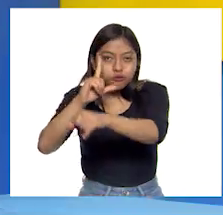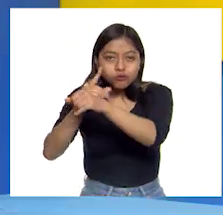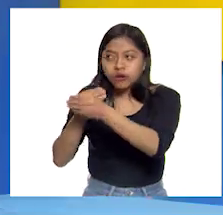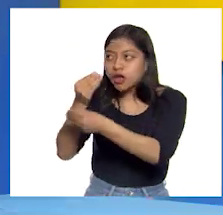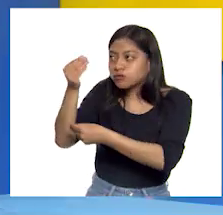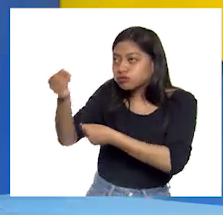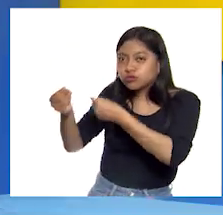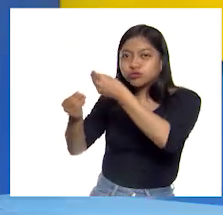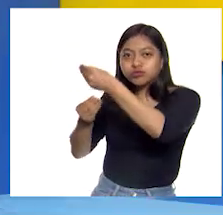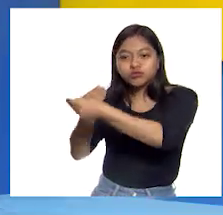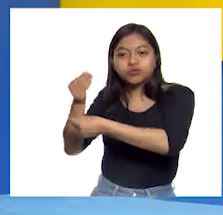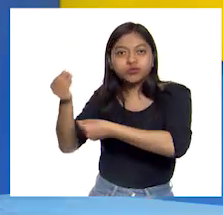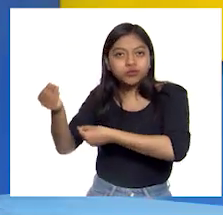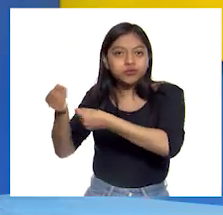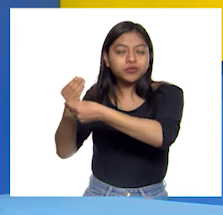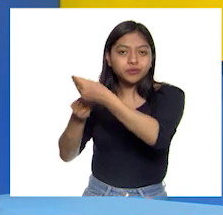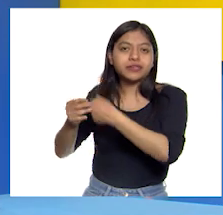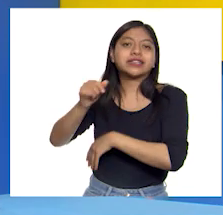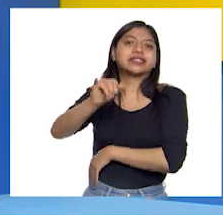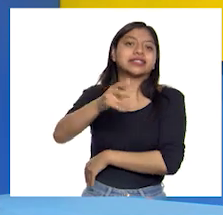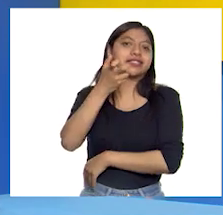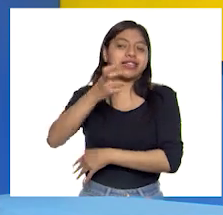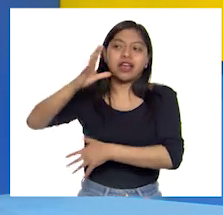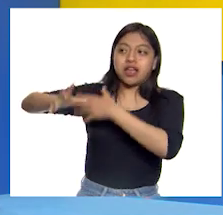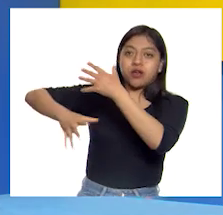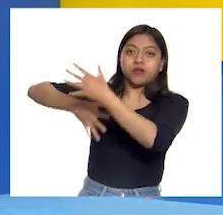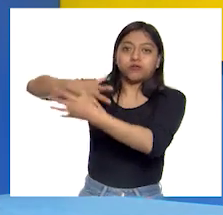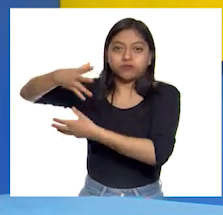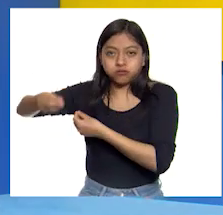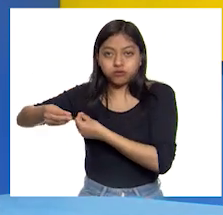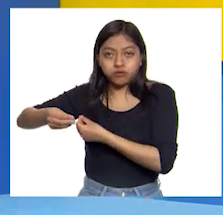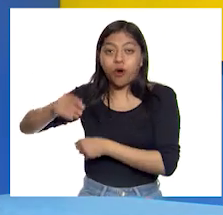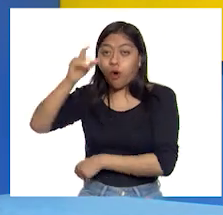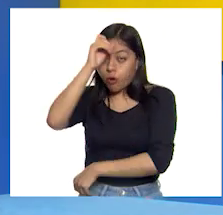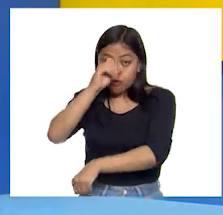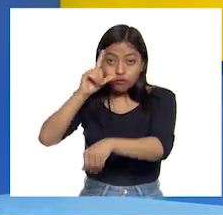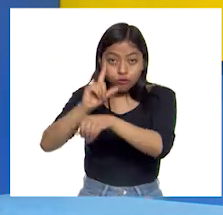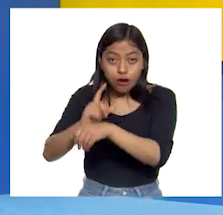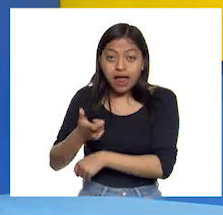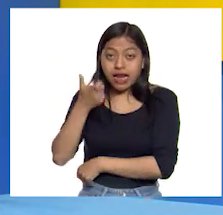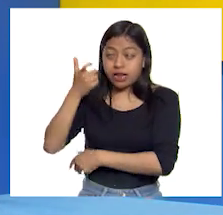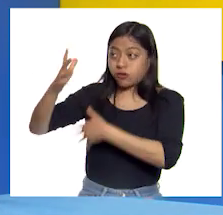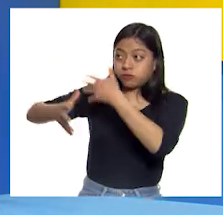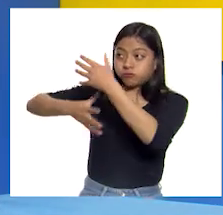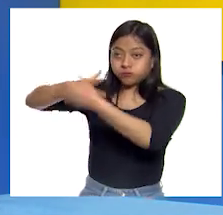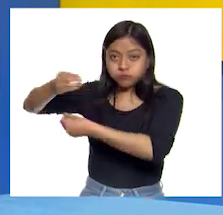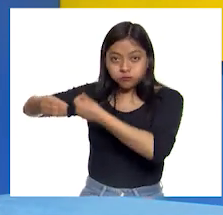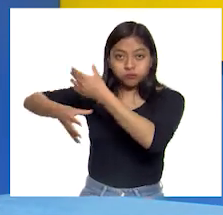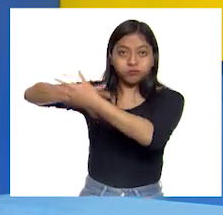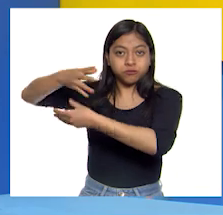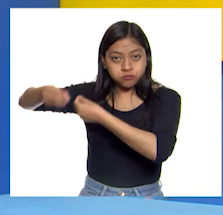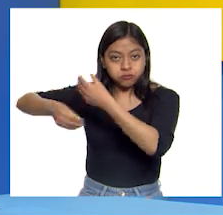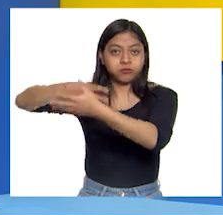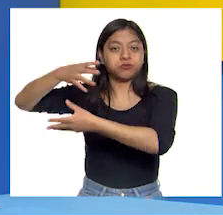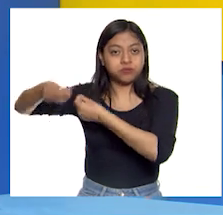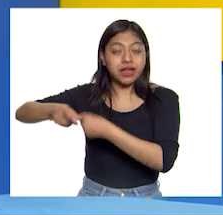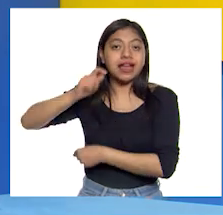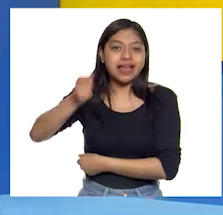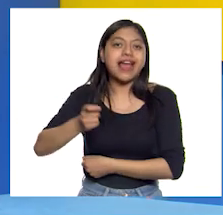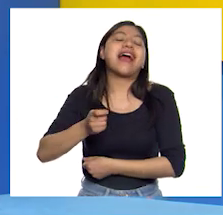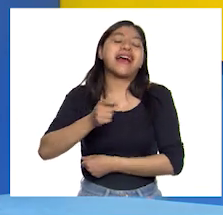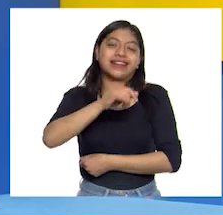Exactamente, Jenny. Sí, este fortalecimiento de la relación económica y cultural entre México y Estados Unidos se tradujo en